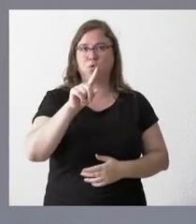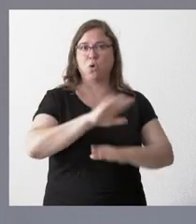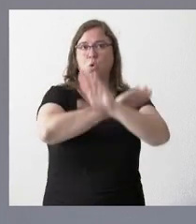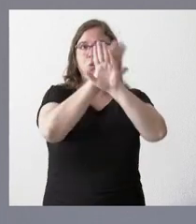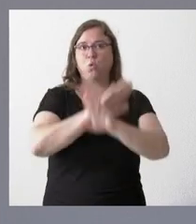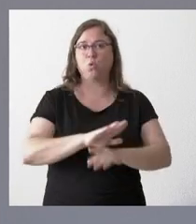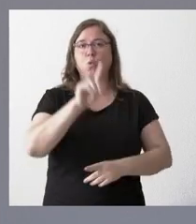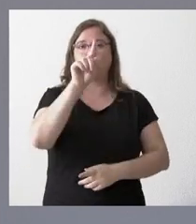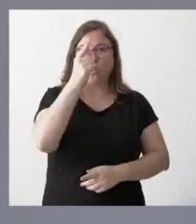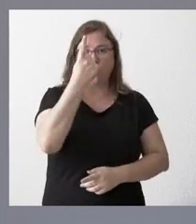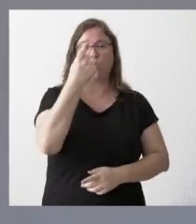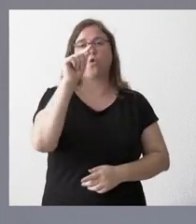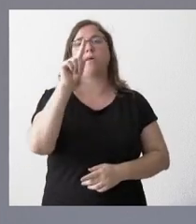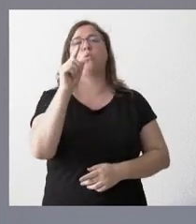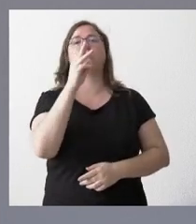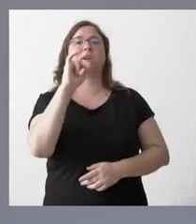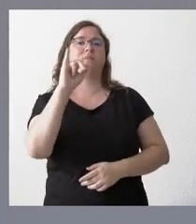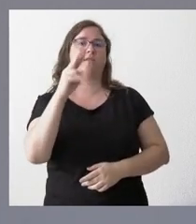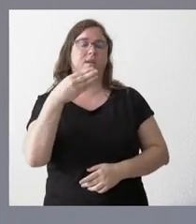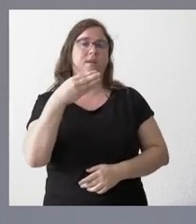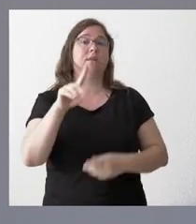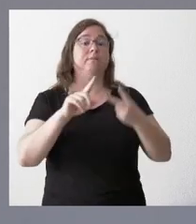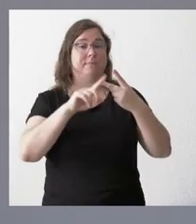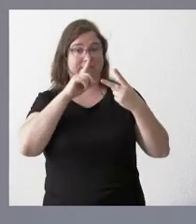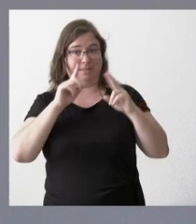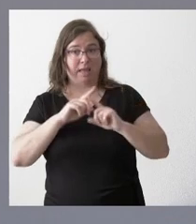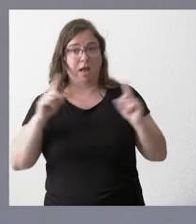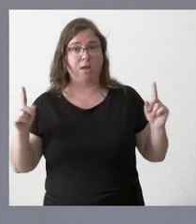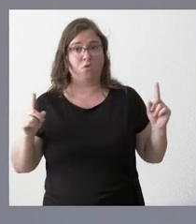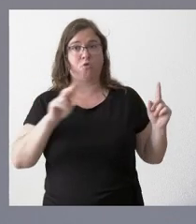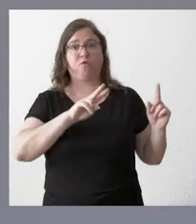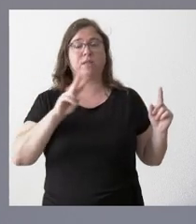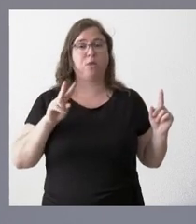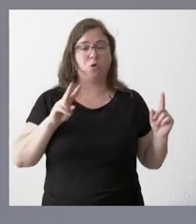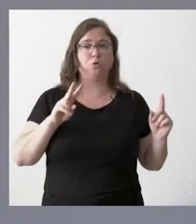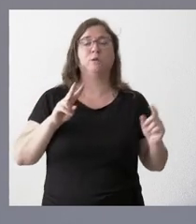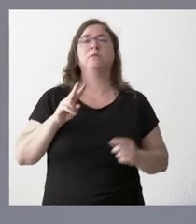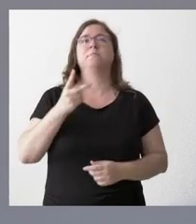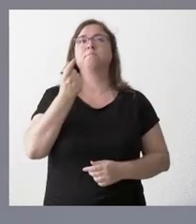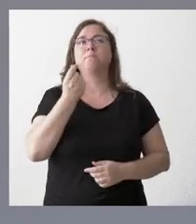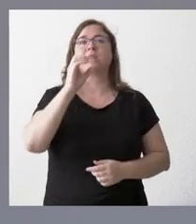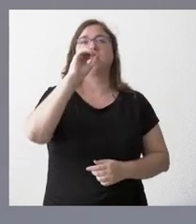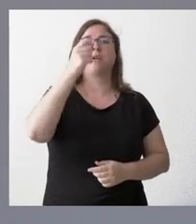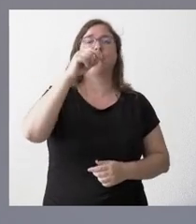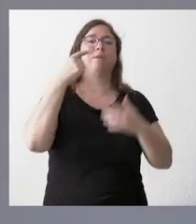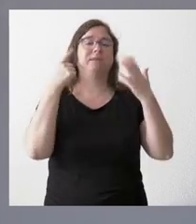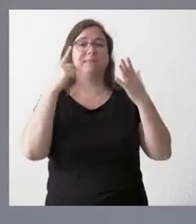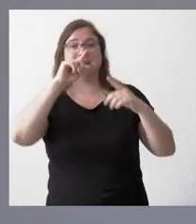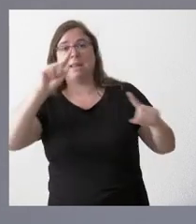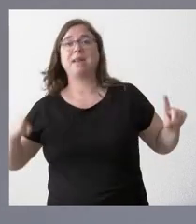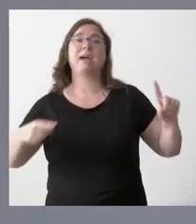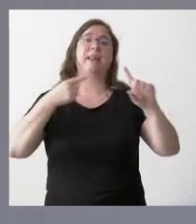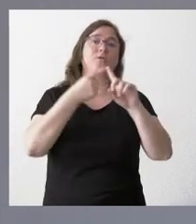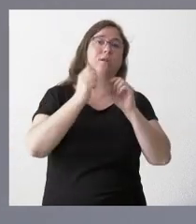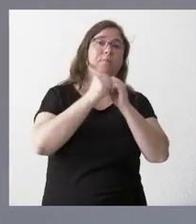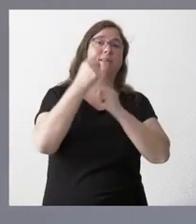un 1,1% del PIB. Para este año 22 fue del 0,6% y para el año 23